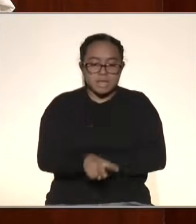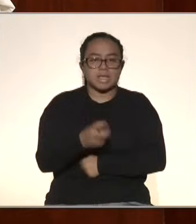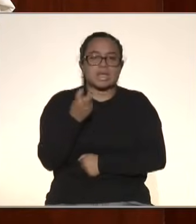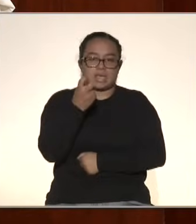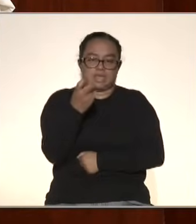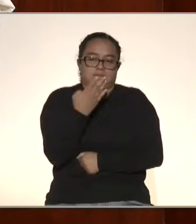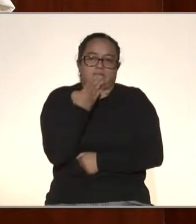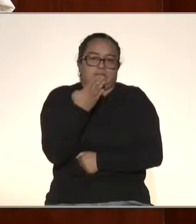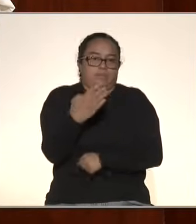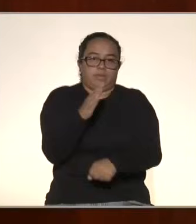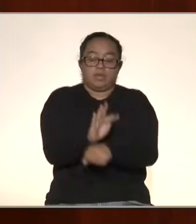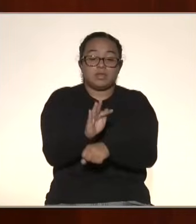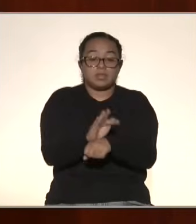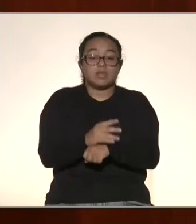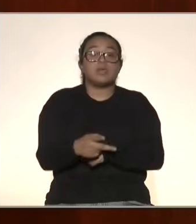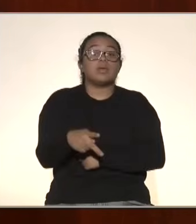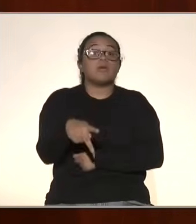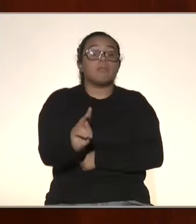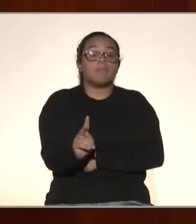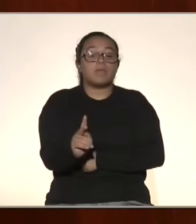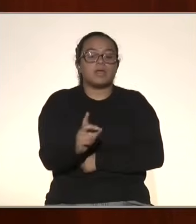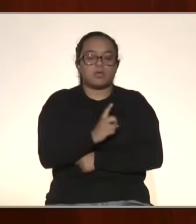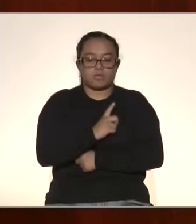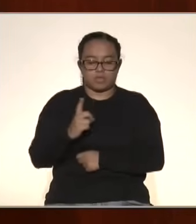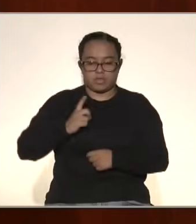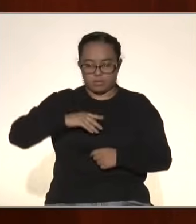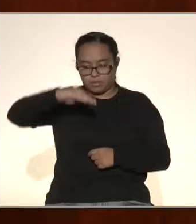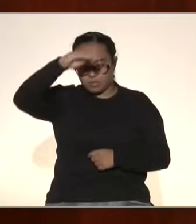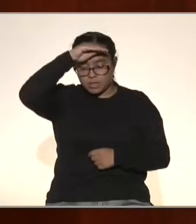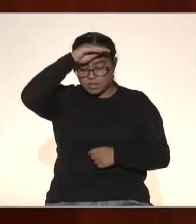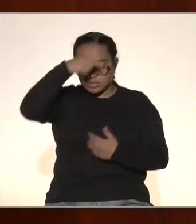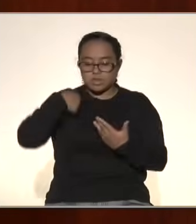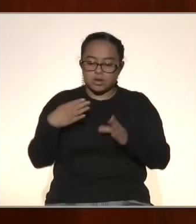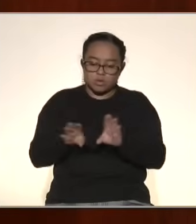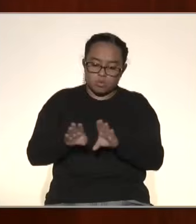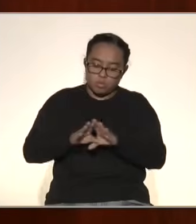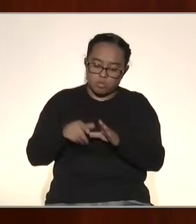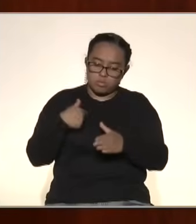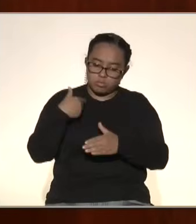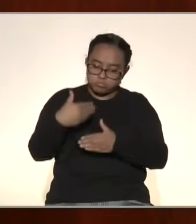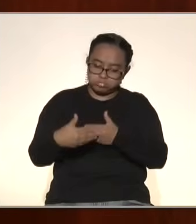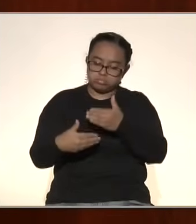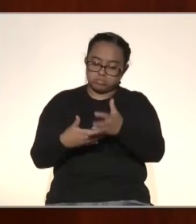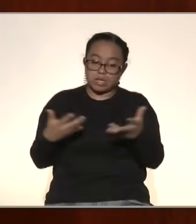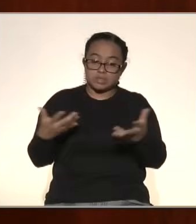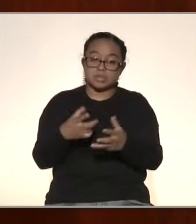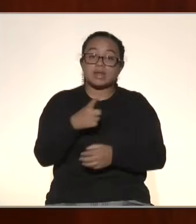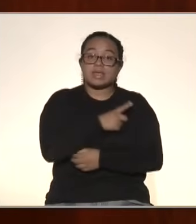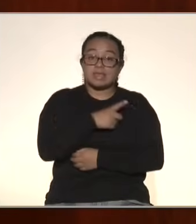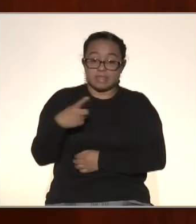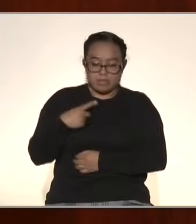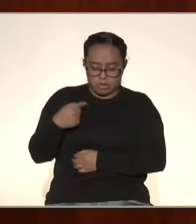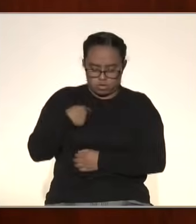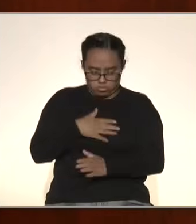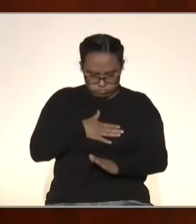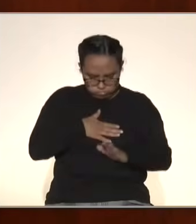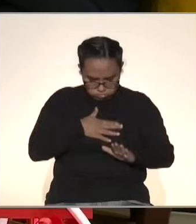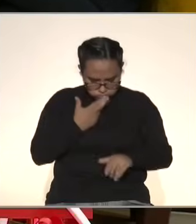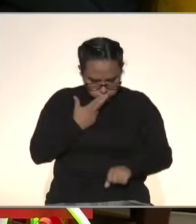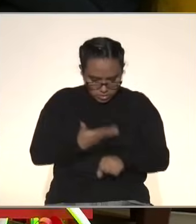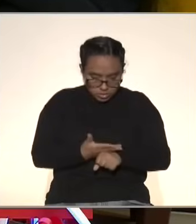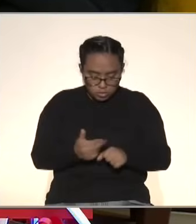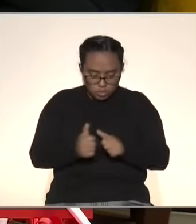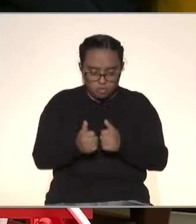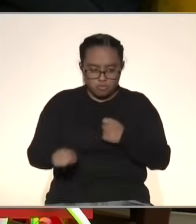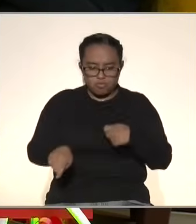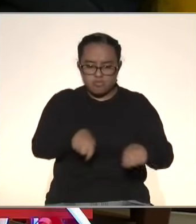bueno, siempre y cuando nos centremos en cuáles van a ser los procesos y tengamos compromisos flexibles. ¿Dónde